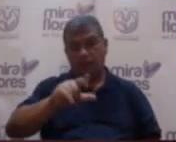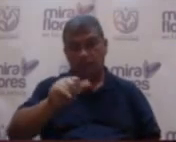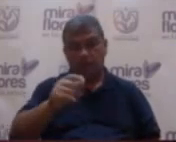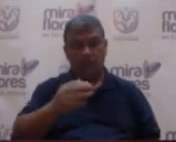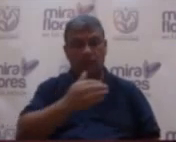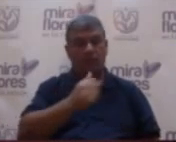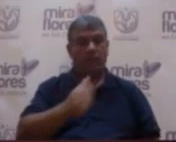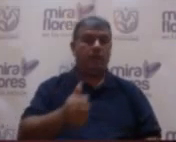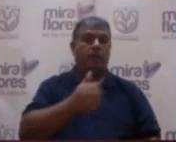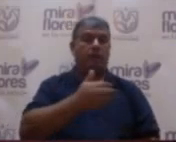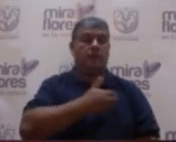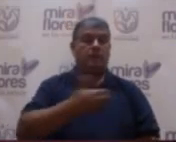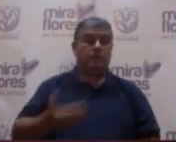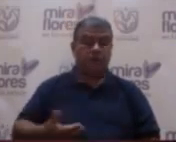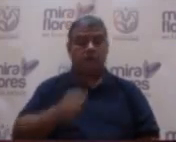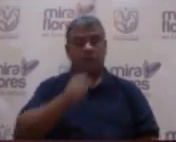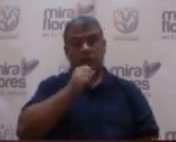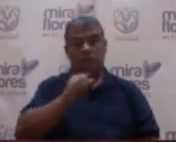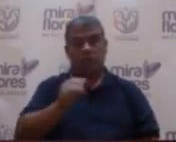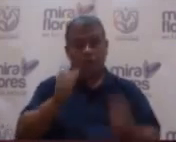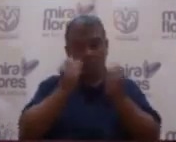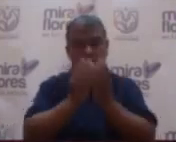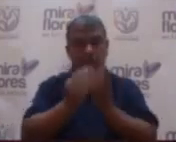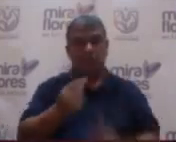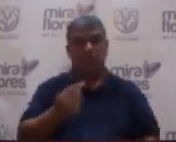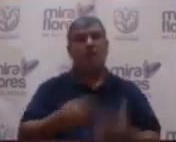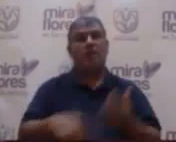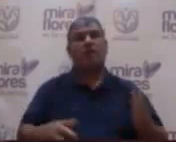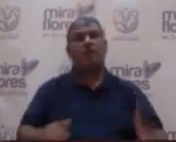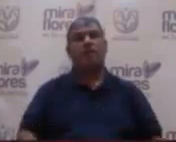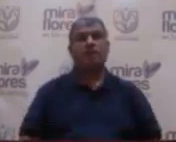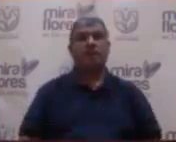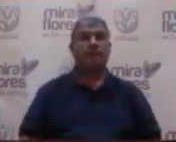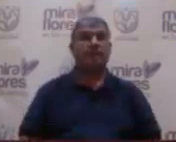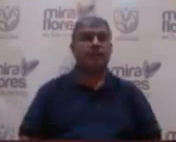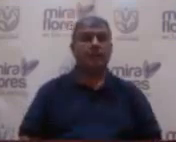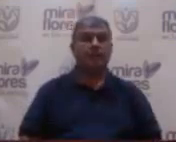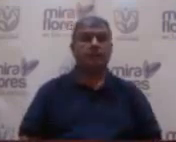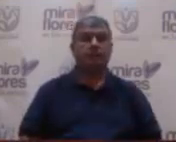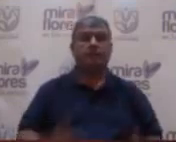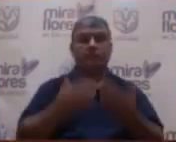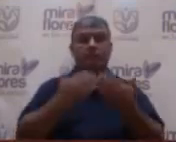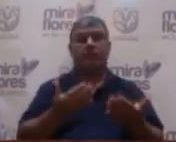Soy Autista y Qué. Es todo, señor alcalde. Muy bien, muchas gracias.